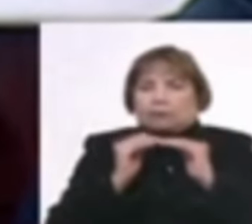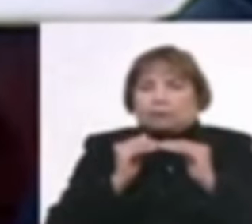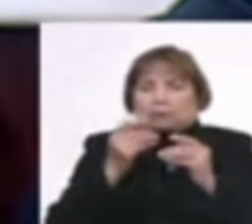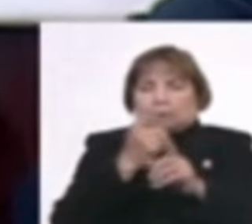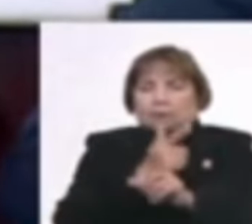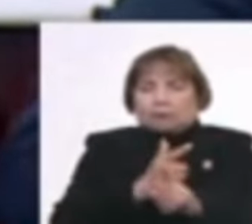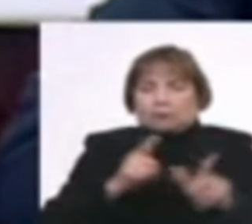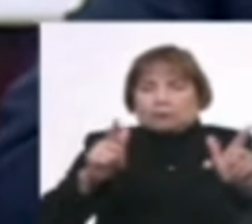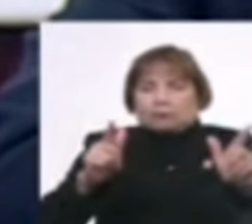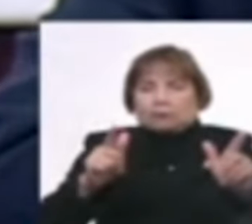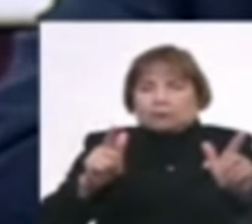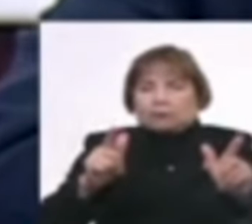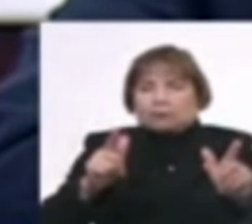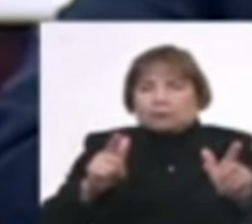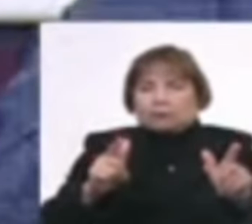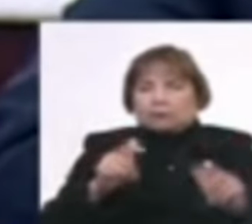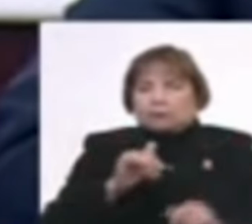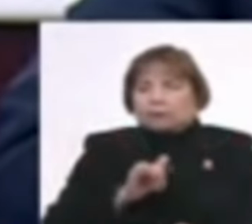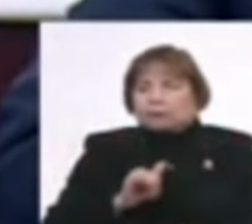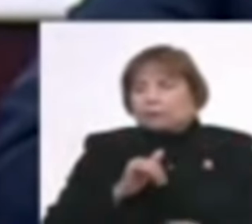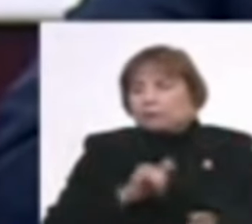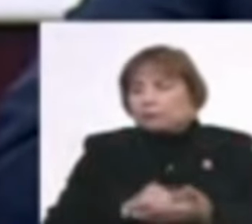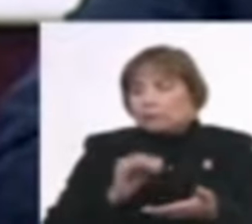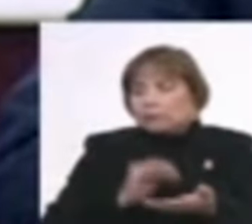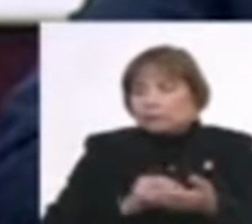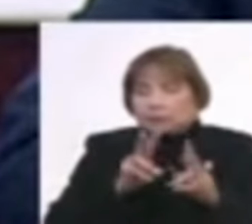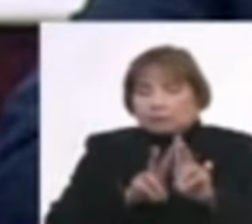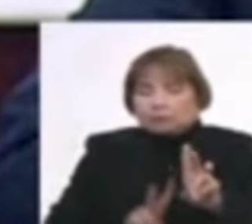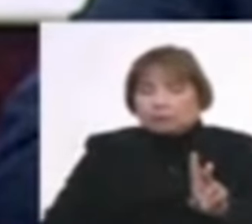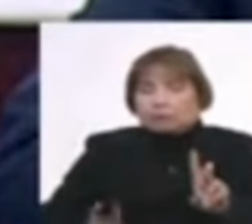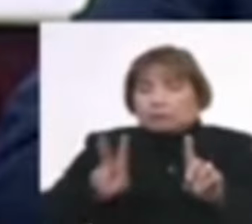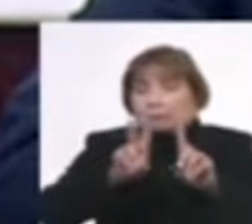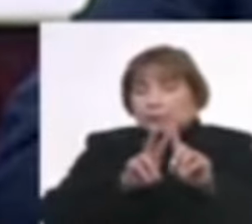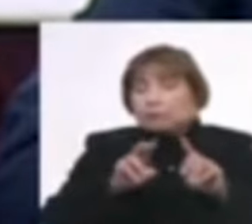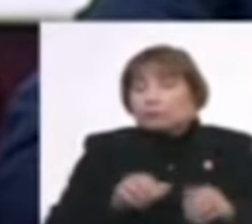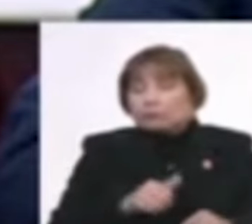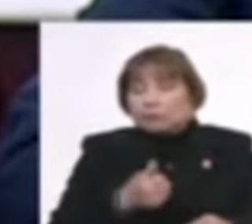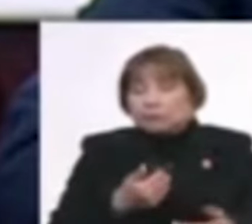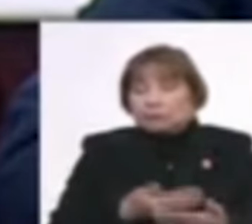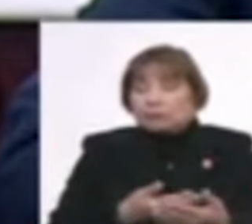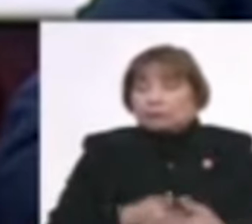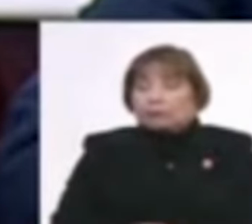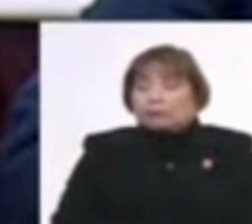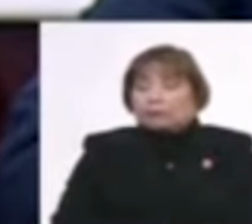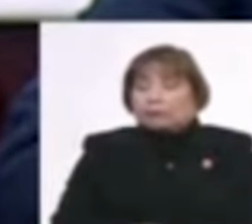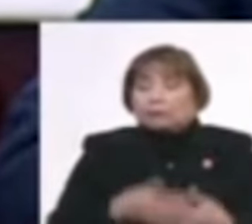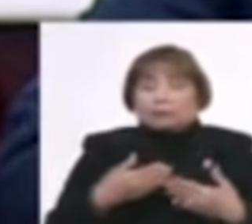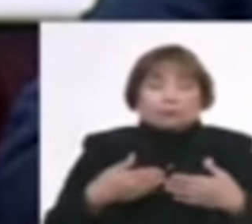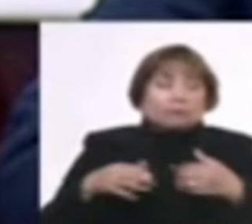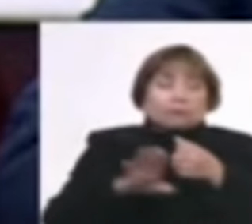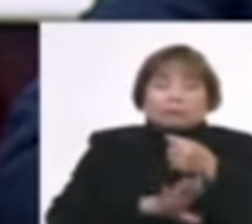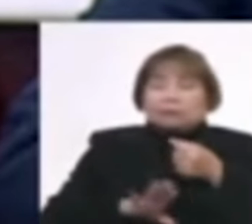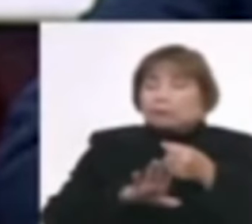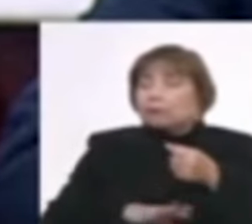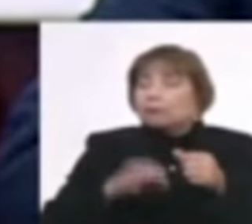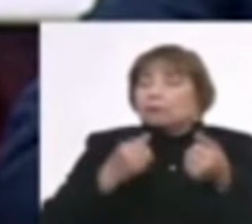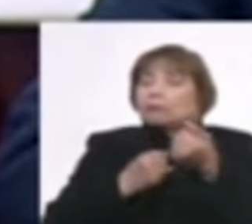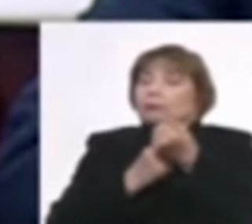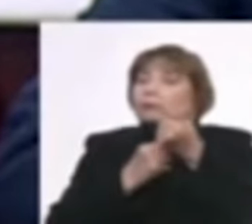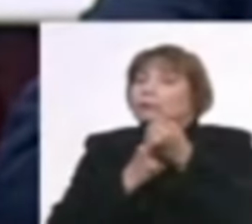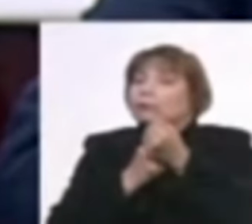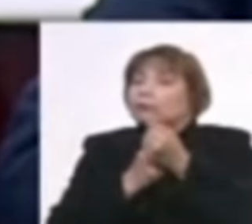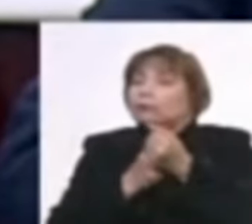la libertad y los demás valores que sirven de base y